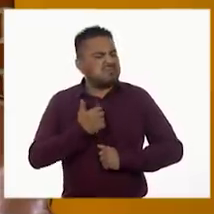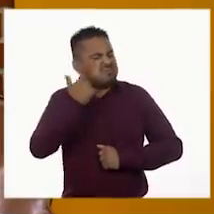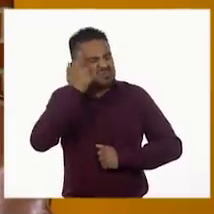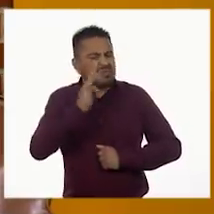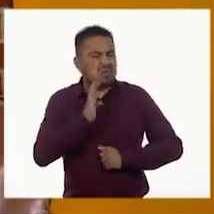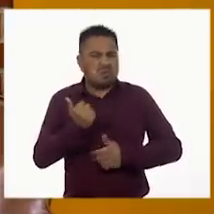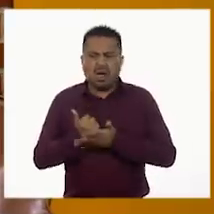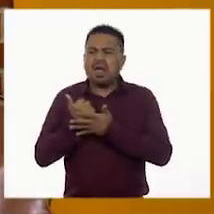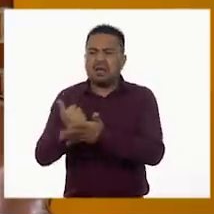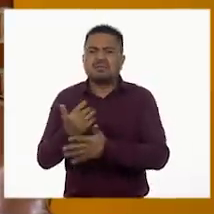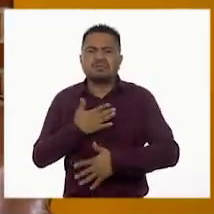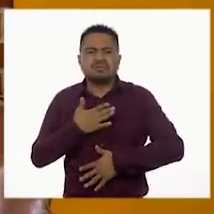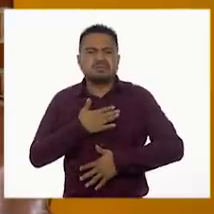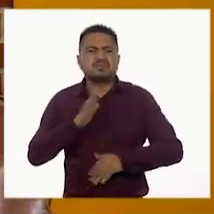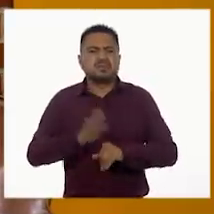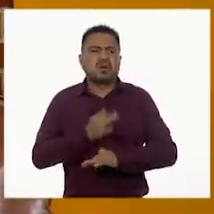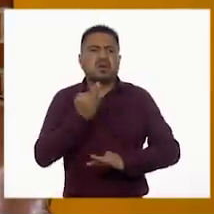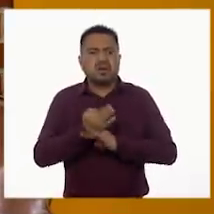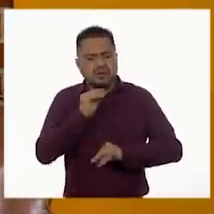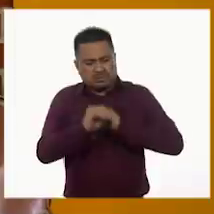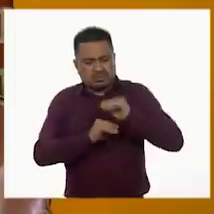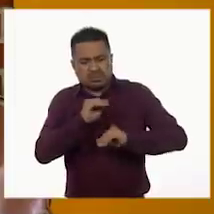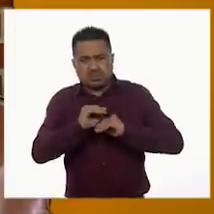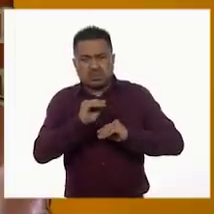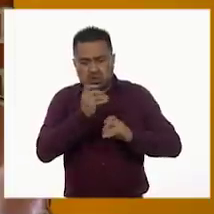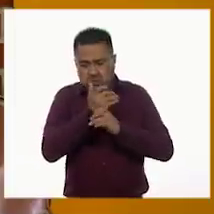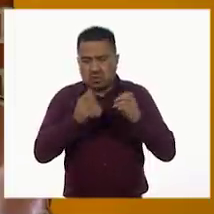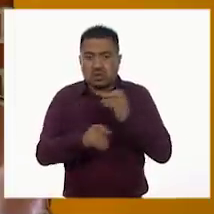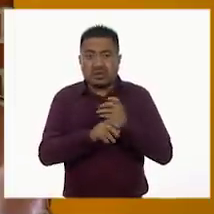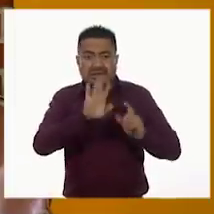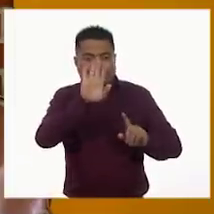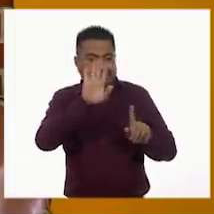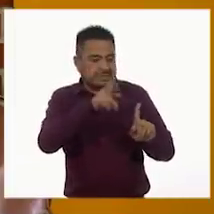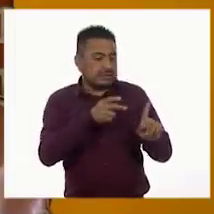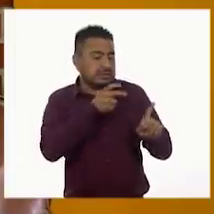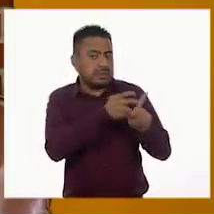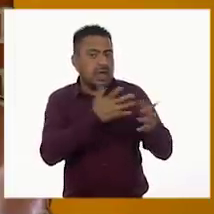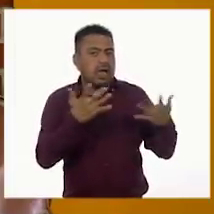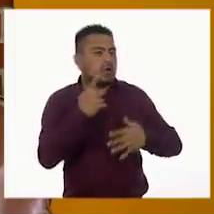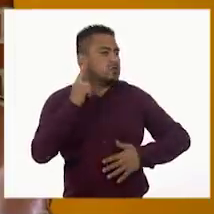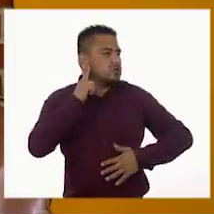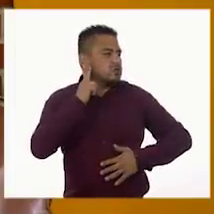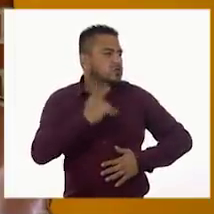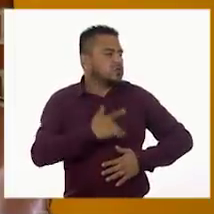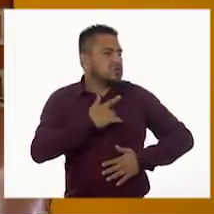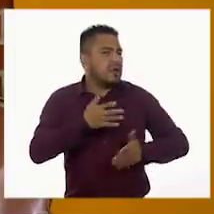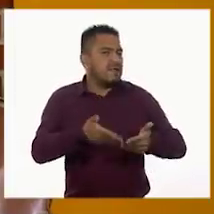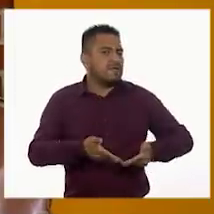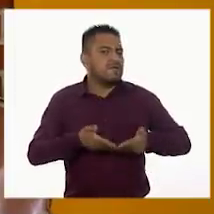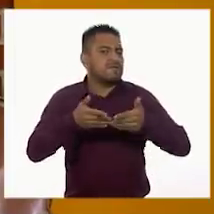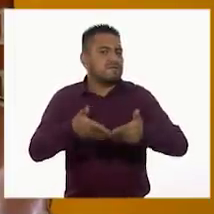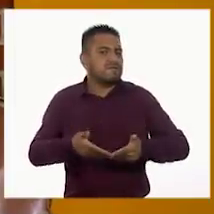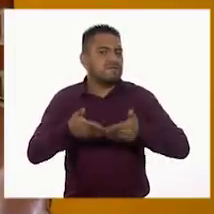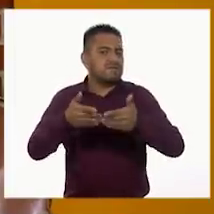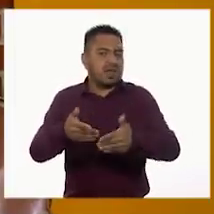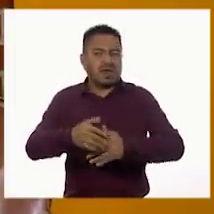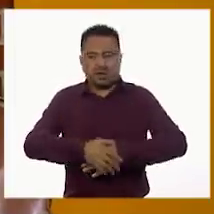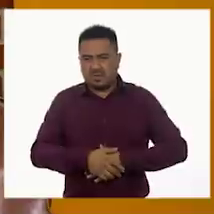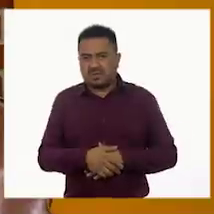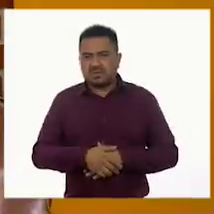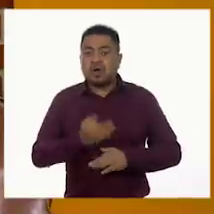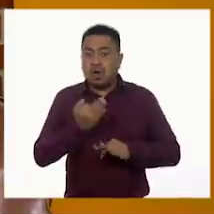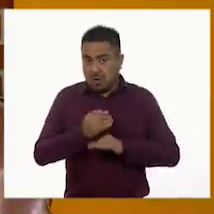te puedo ayudar, porque sé construir un instrumento que justamente hace el sonido del barco.